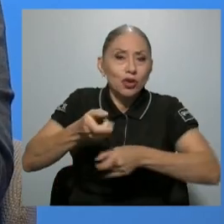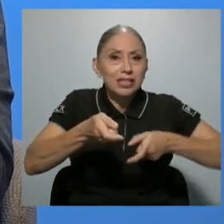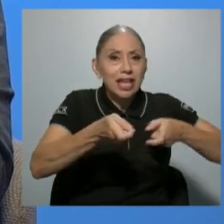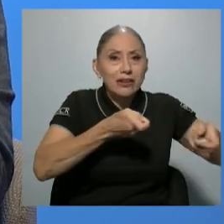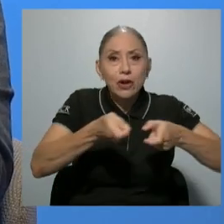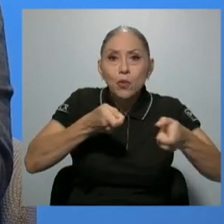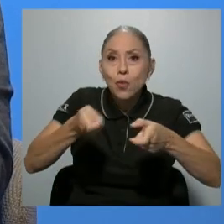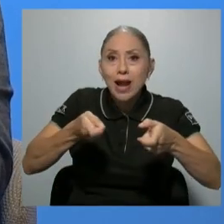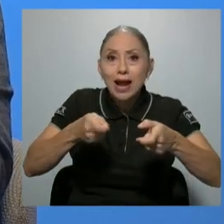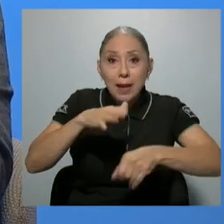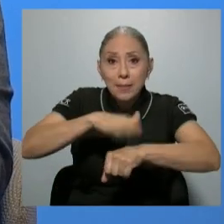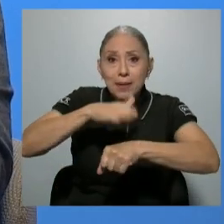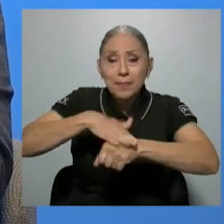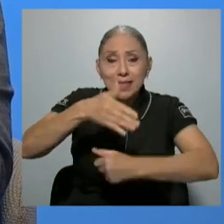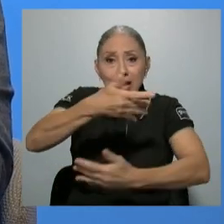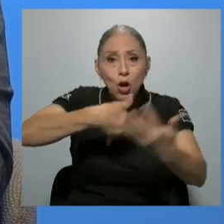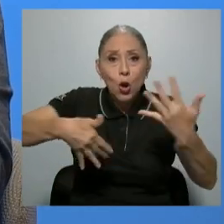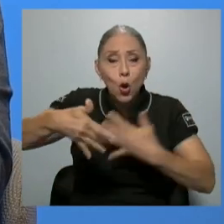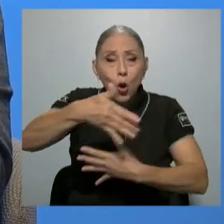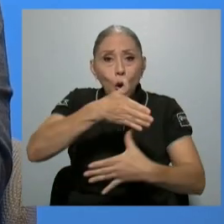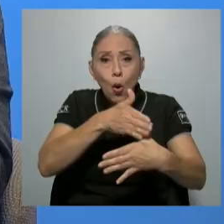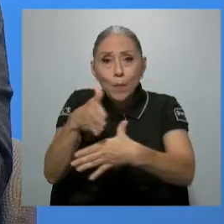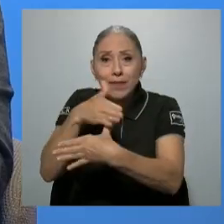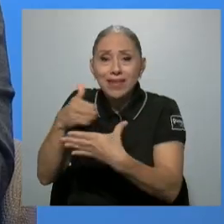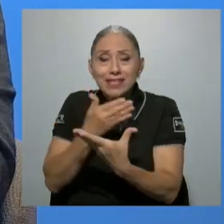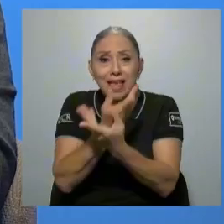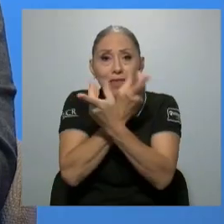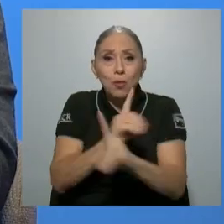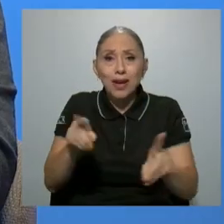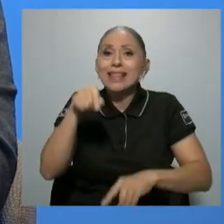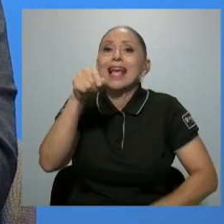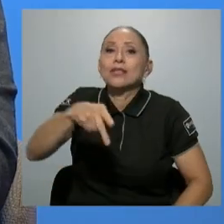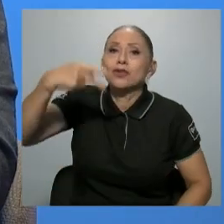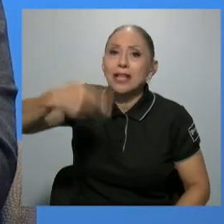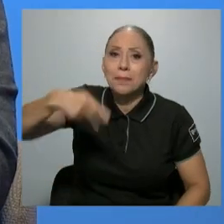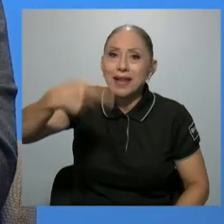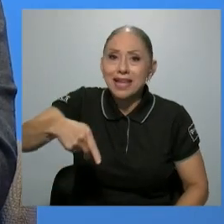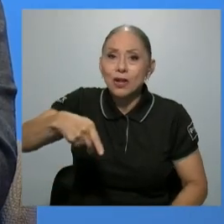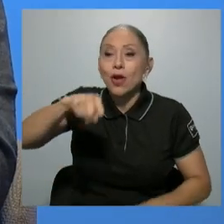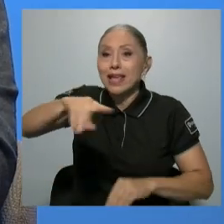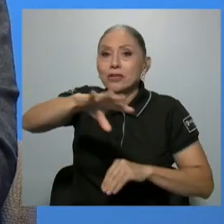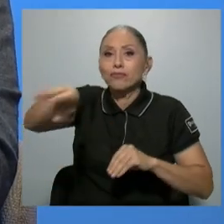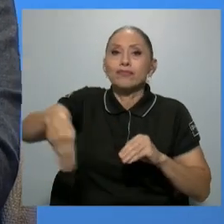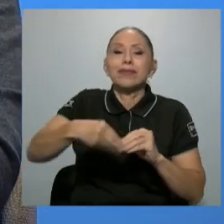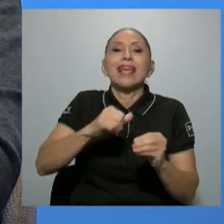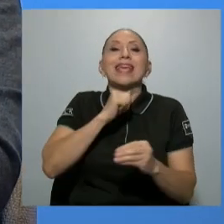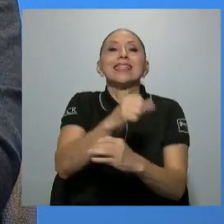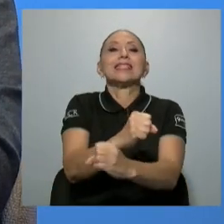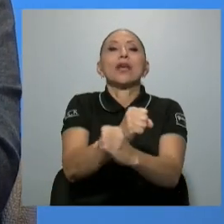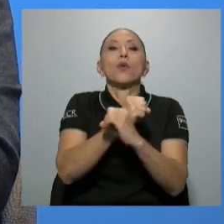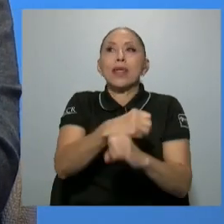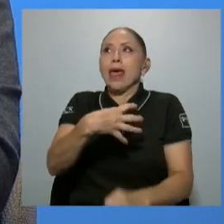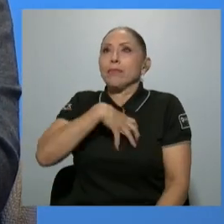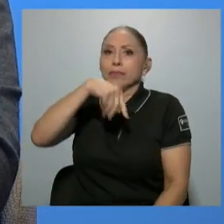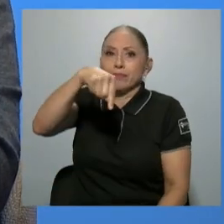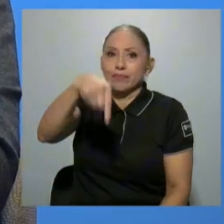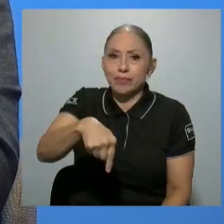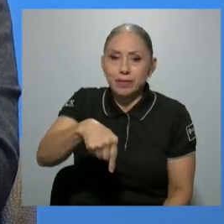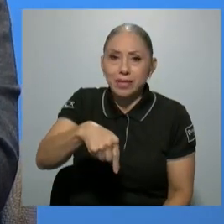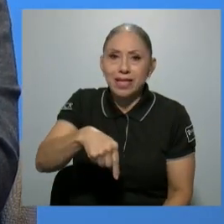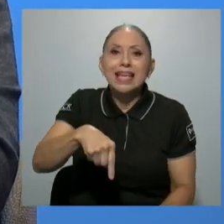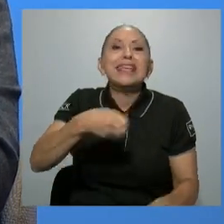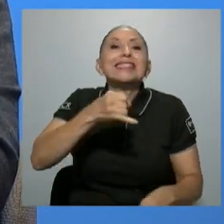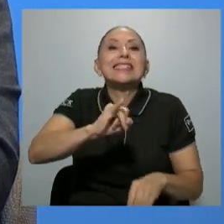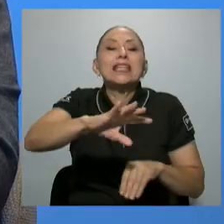democrática. Ese es el peligro realmente. Y si a eso le sumamos inseguridad local, y si le sumamos adicionalmente, por ejemplo,